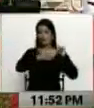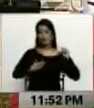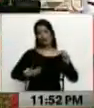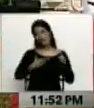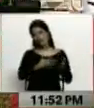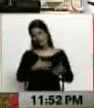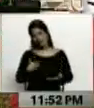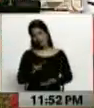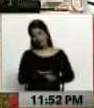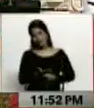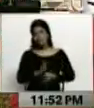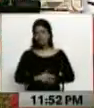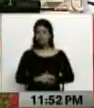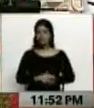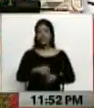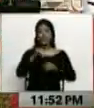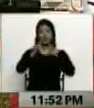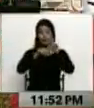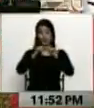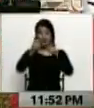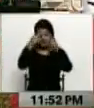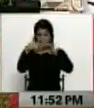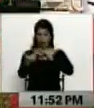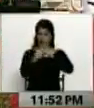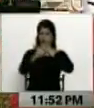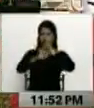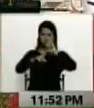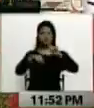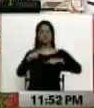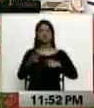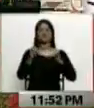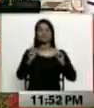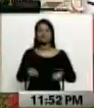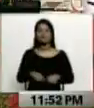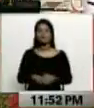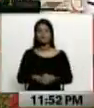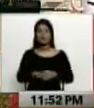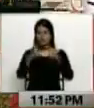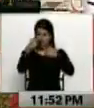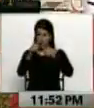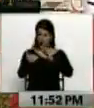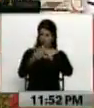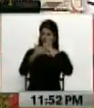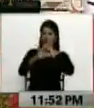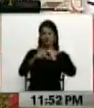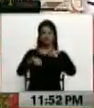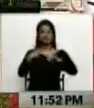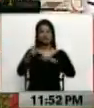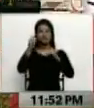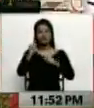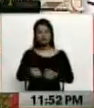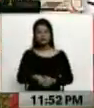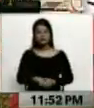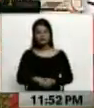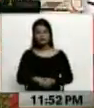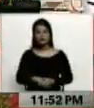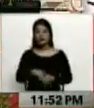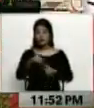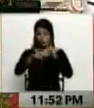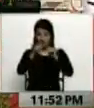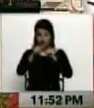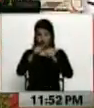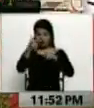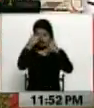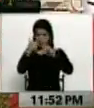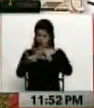presidente como corresponde numeral contraataque numeral contraataque chavista